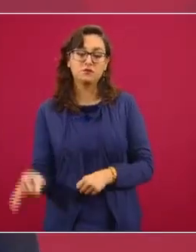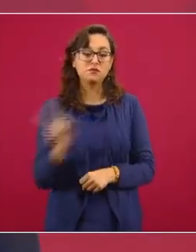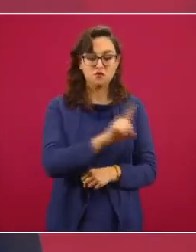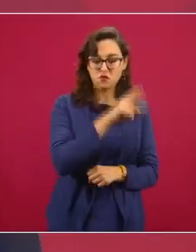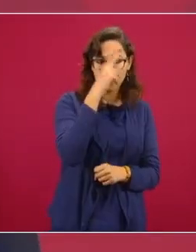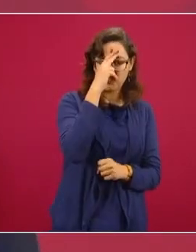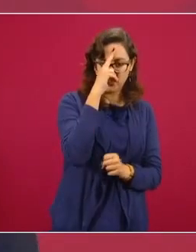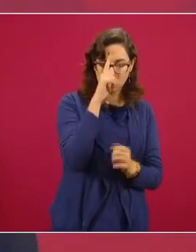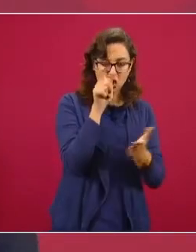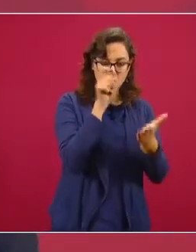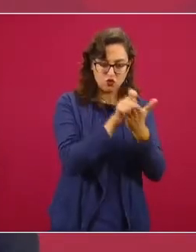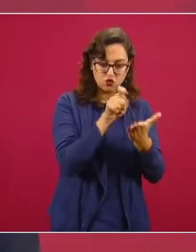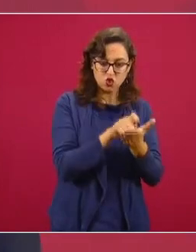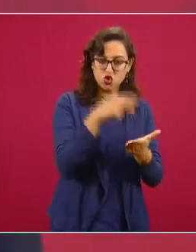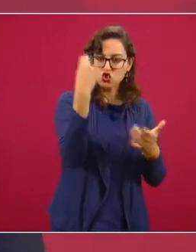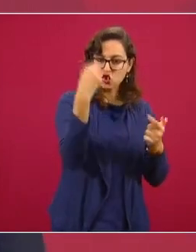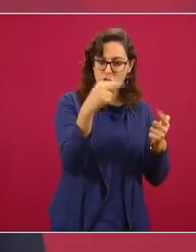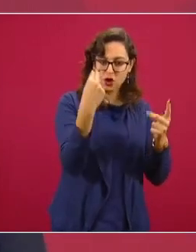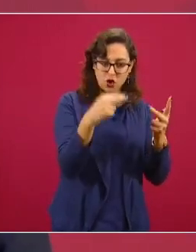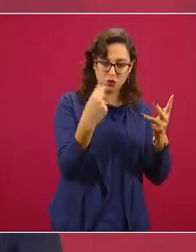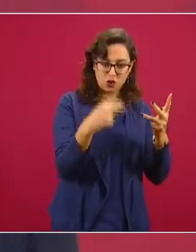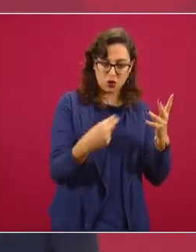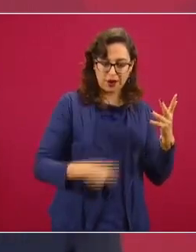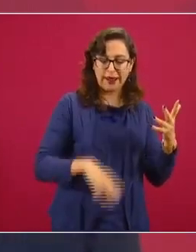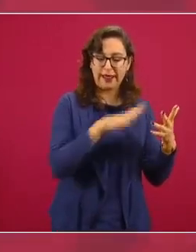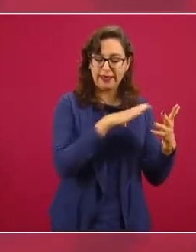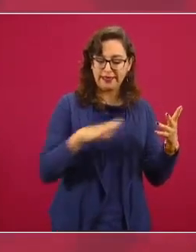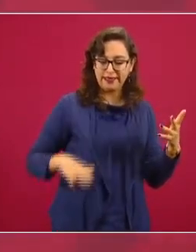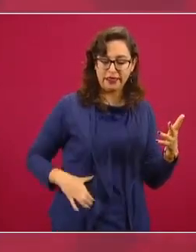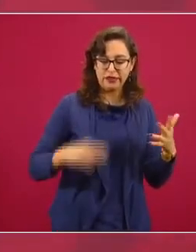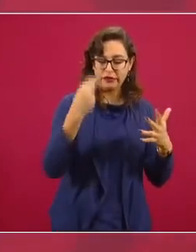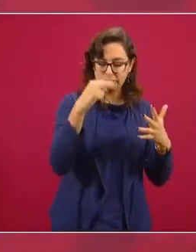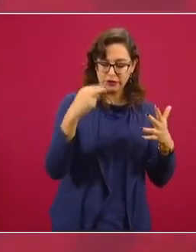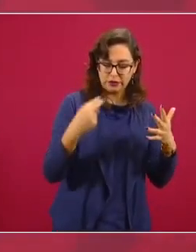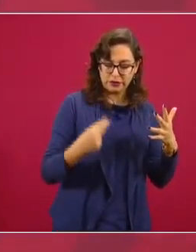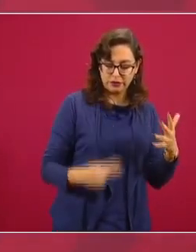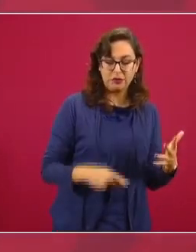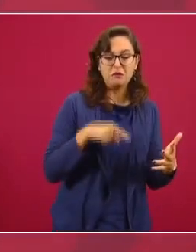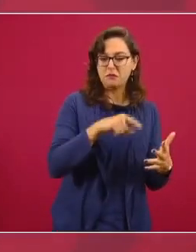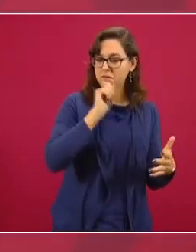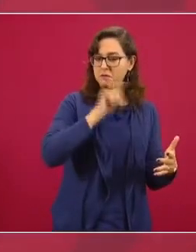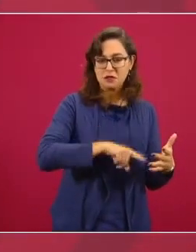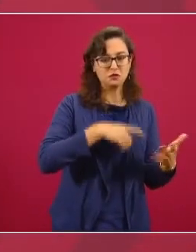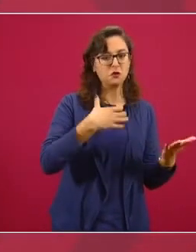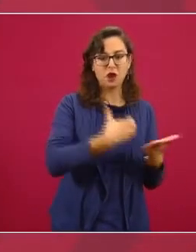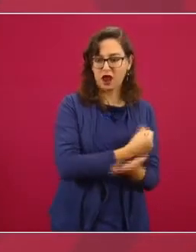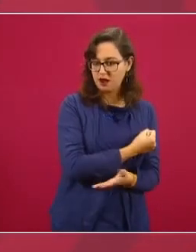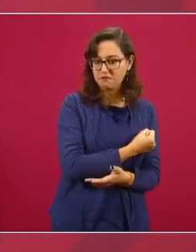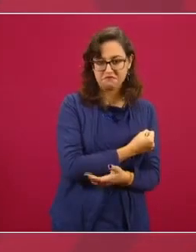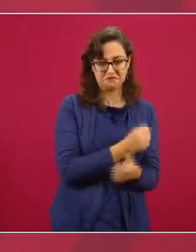de quienes iban a ser candidatos y desde luego quienes iban a ganar.